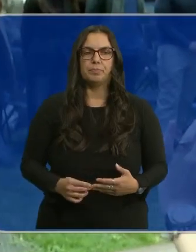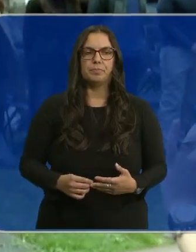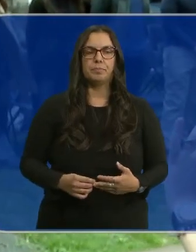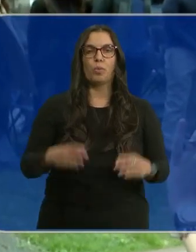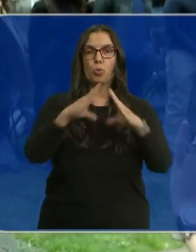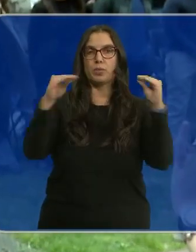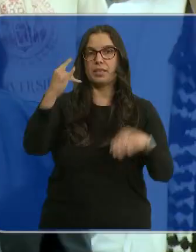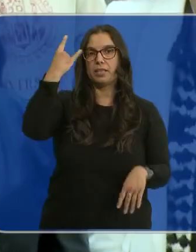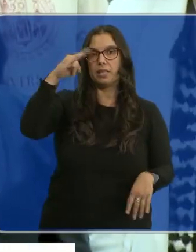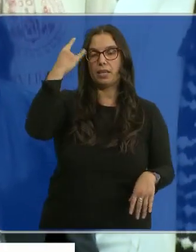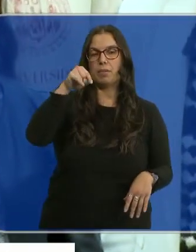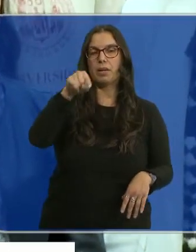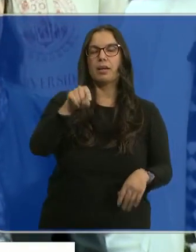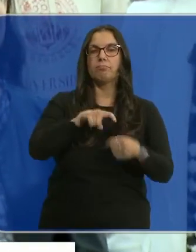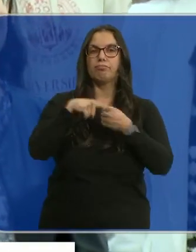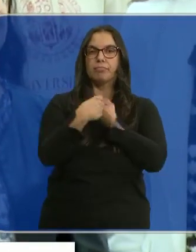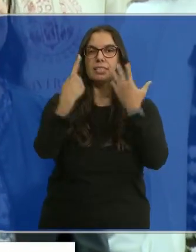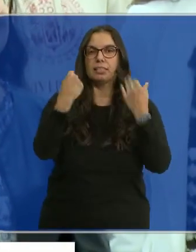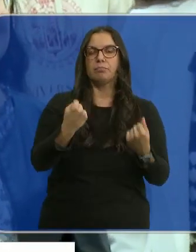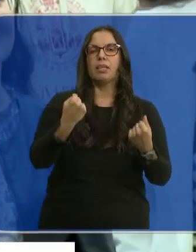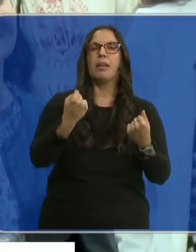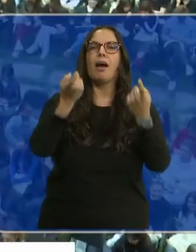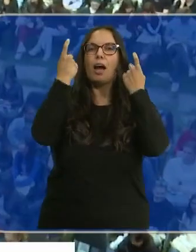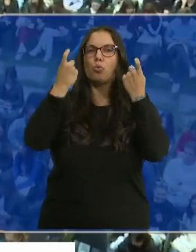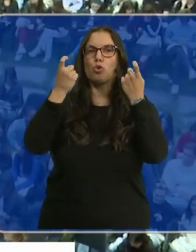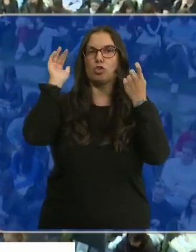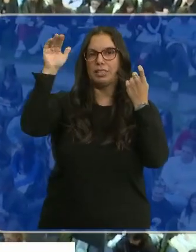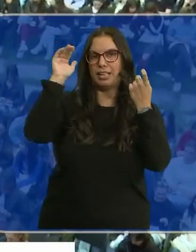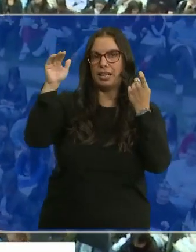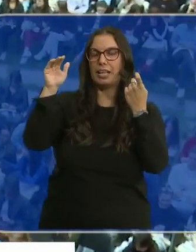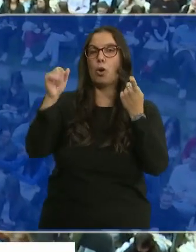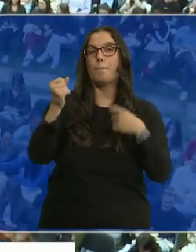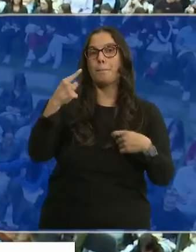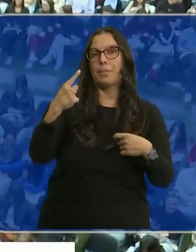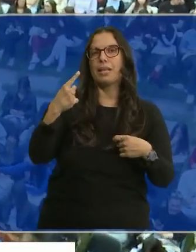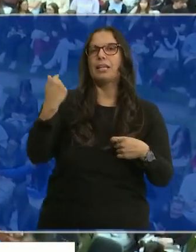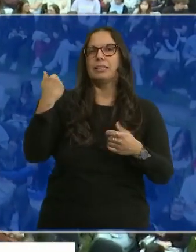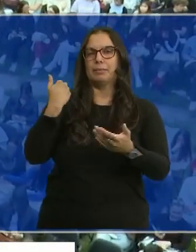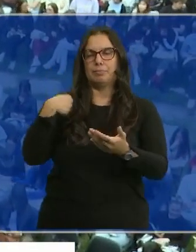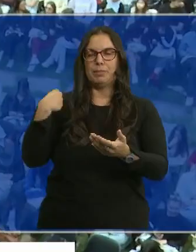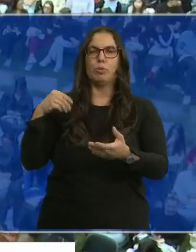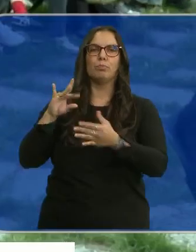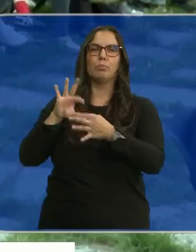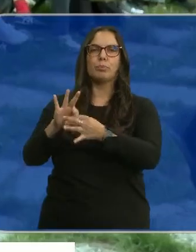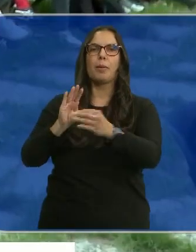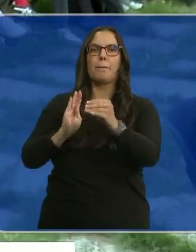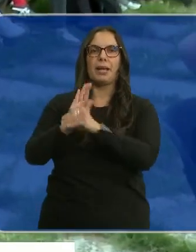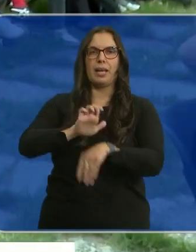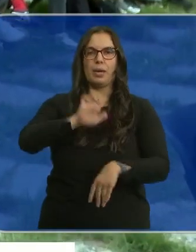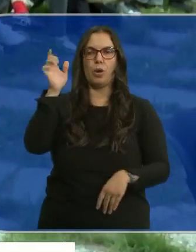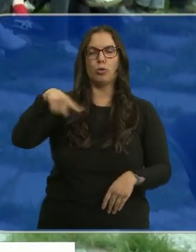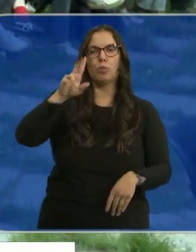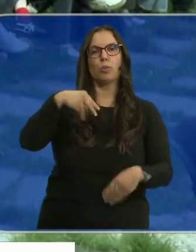La Universidad de Salamanca cuenta con 6.000 alumnos internacionales en total, de los cuales 1 millar disfrutan de una beca Erasmus. Son jóvenes